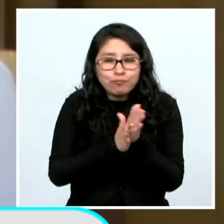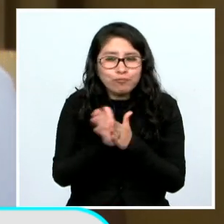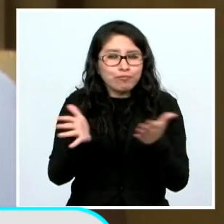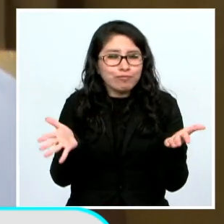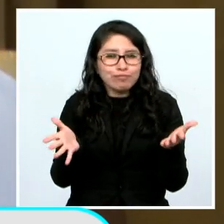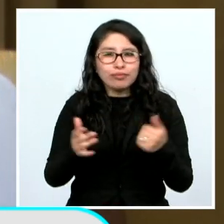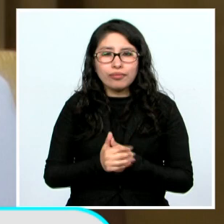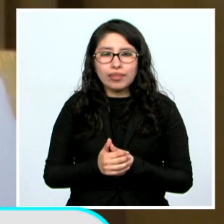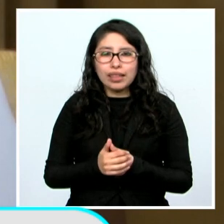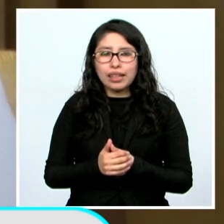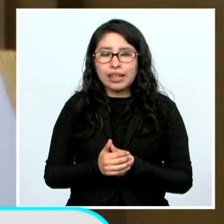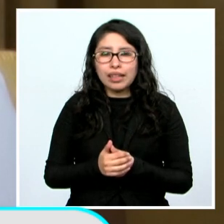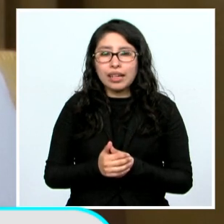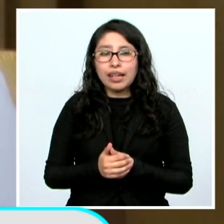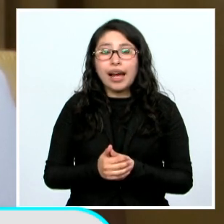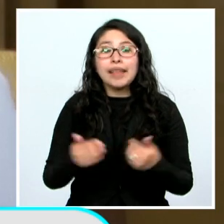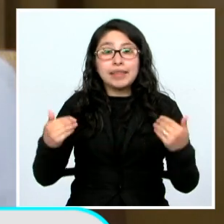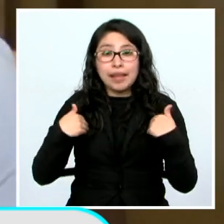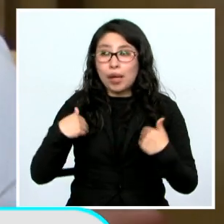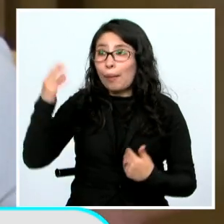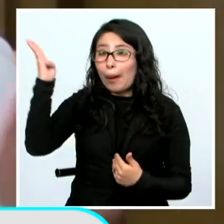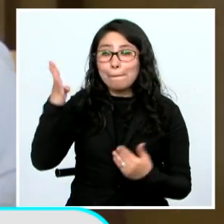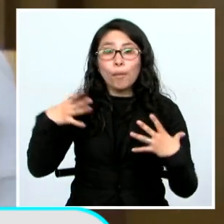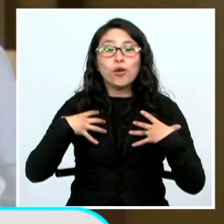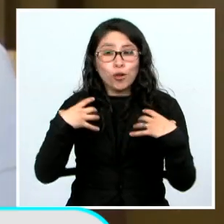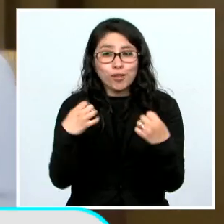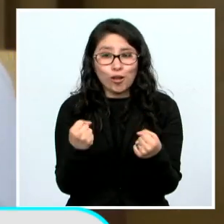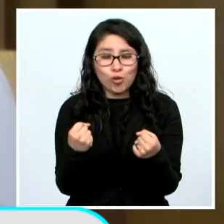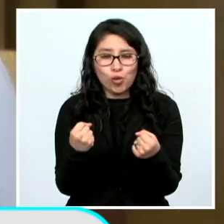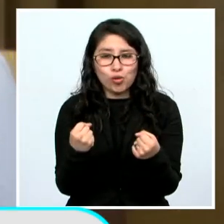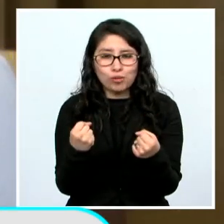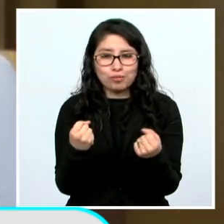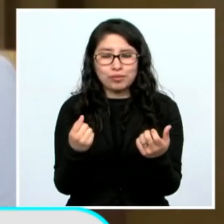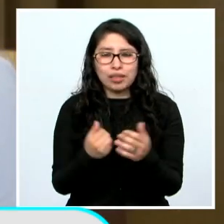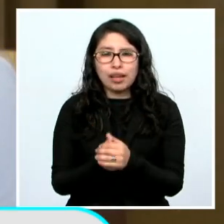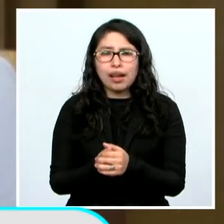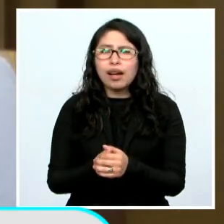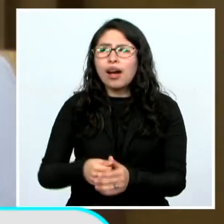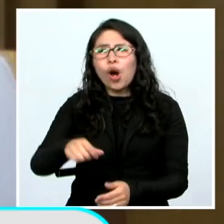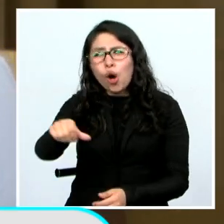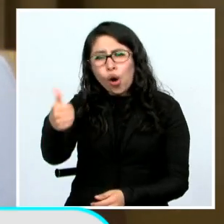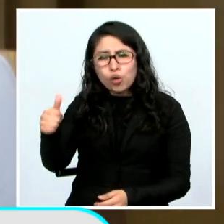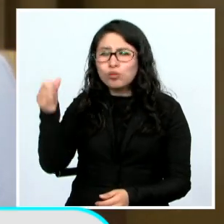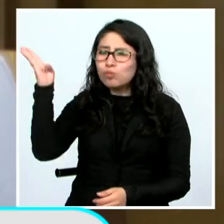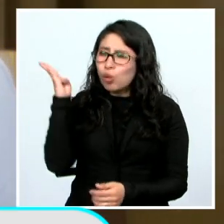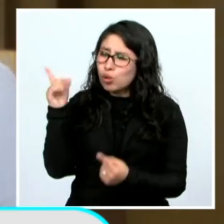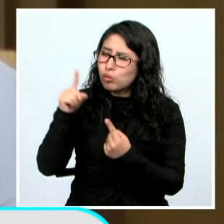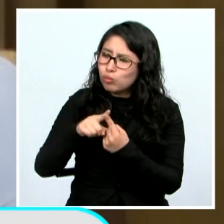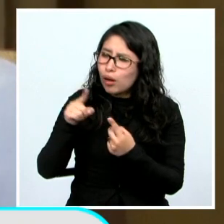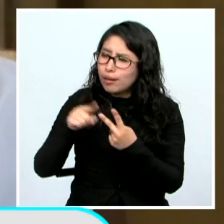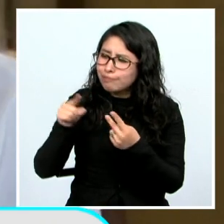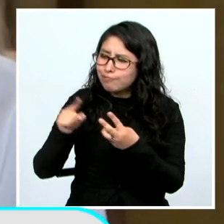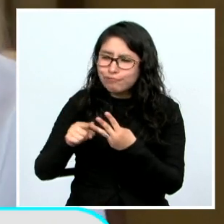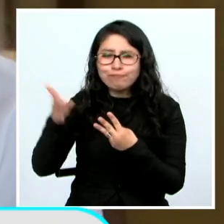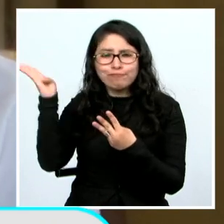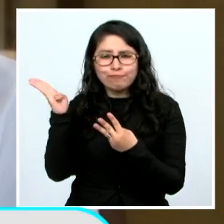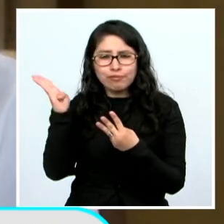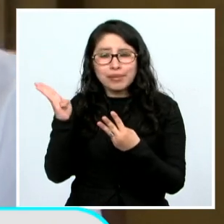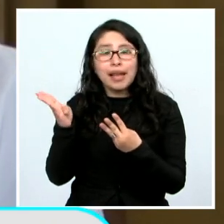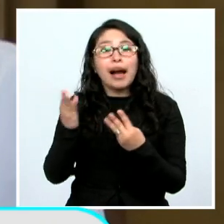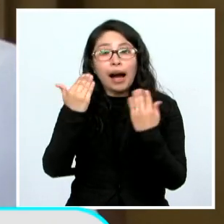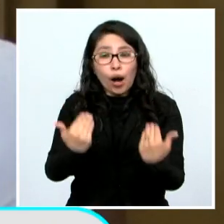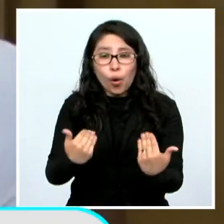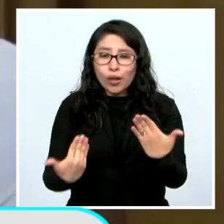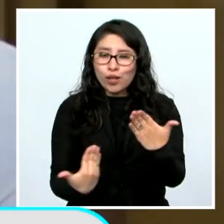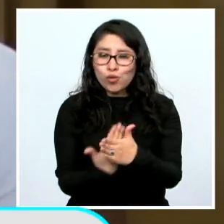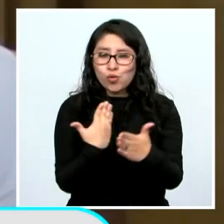porque hemos lanzado también el bono salud. Aparte de los bonos que ya he mencionado, tenemos pendiente el bono salud.